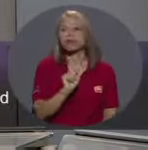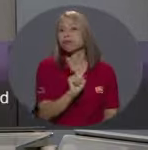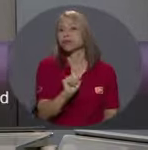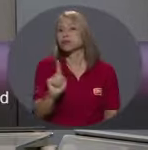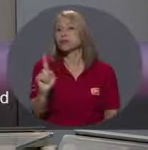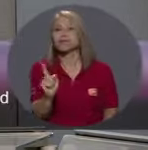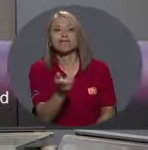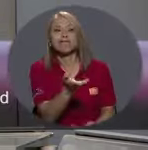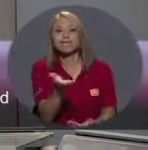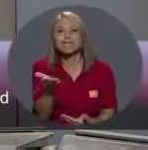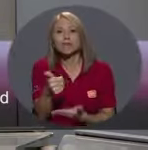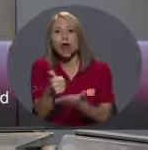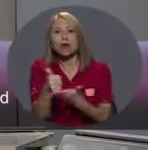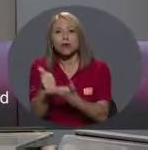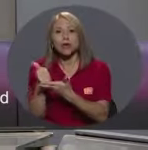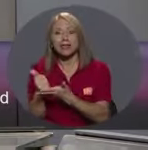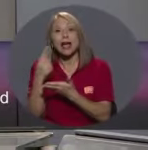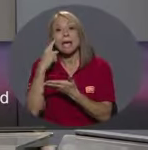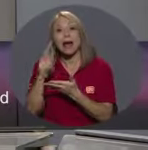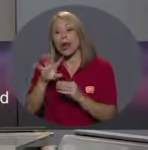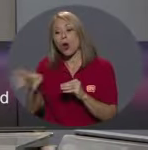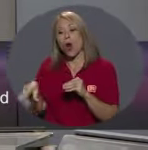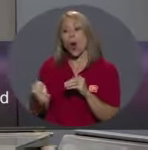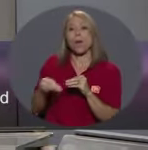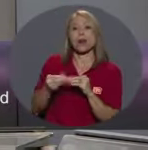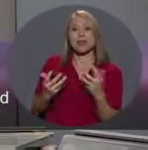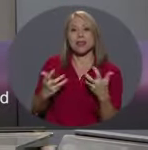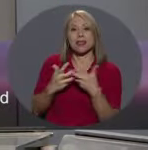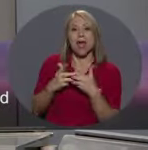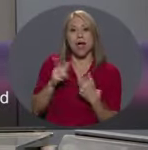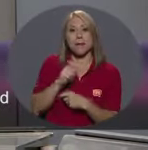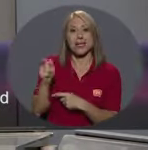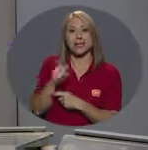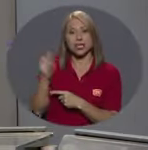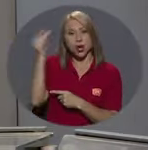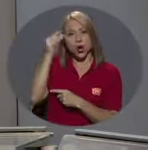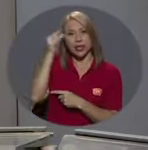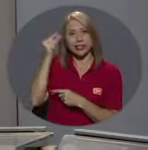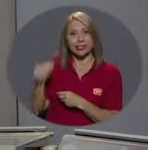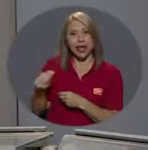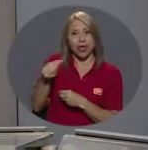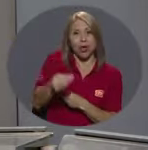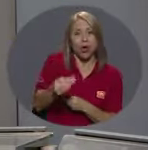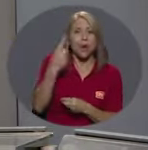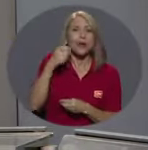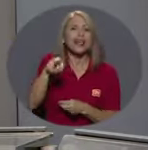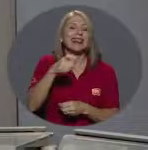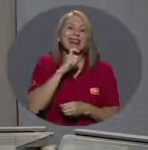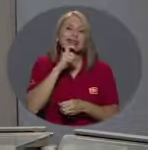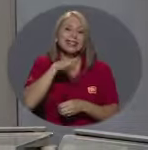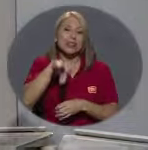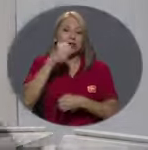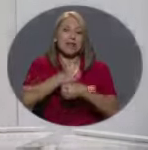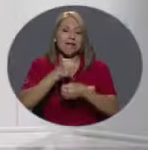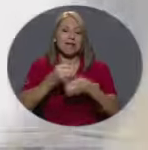gente para complementar la pensión que recibe por parte del Estado, puesto que se le dificulta mucho conseguir un trabajo